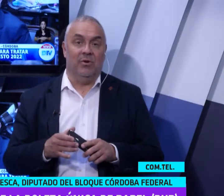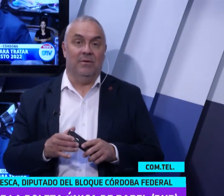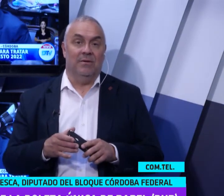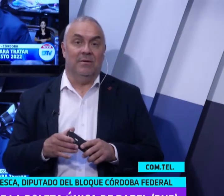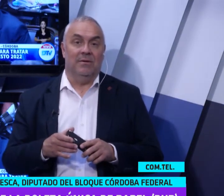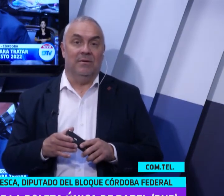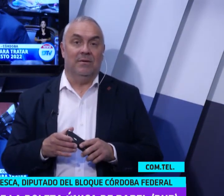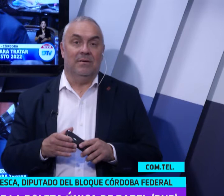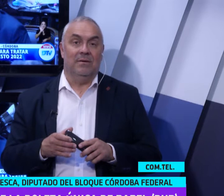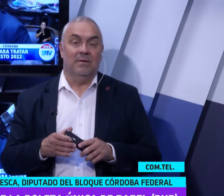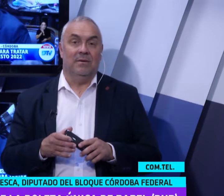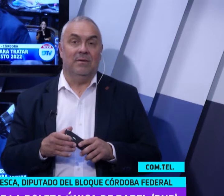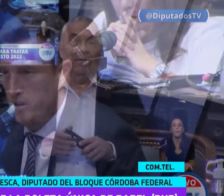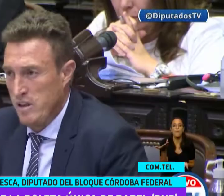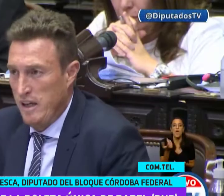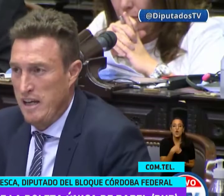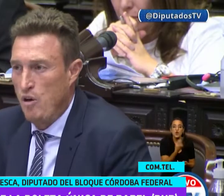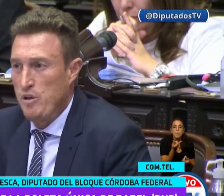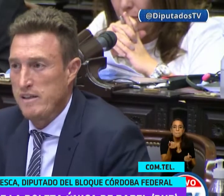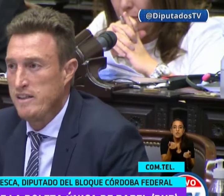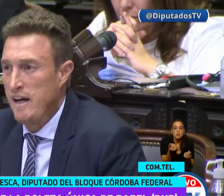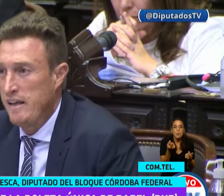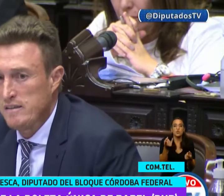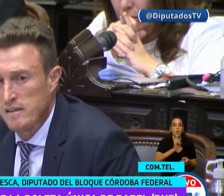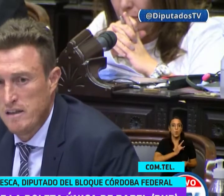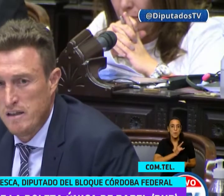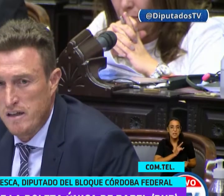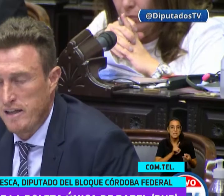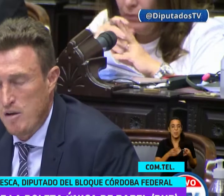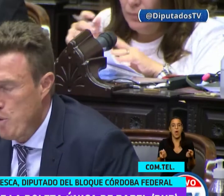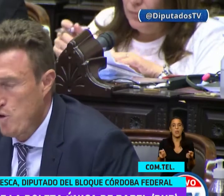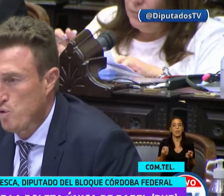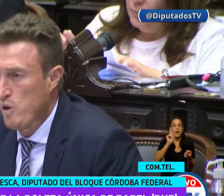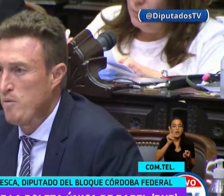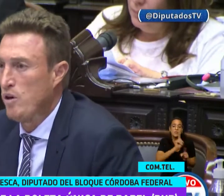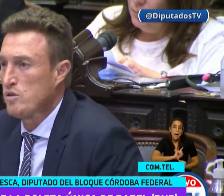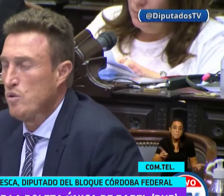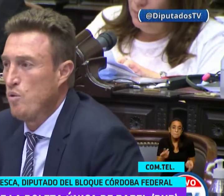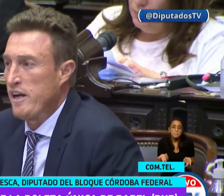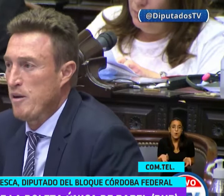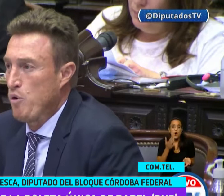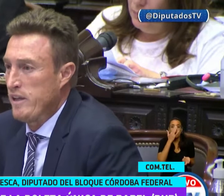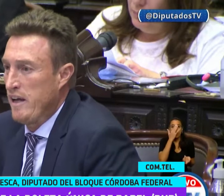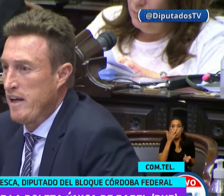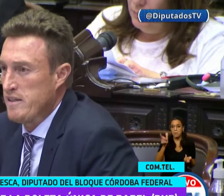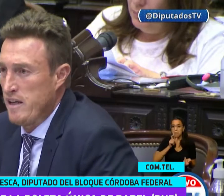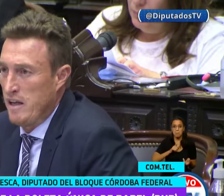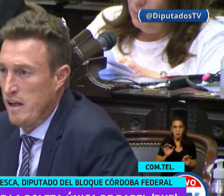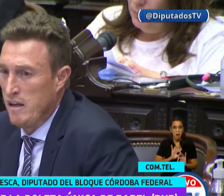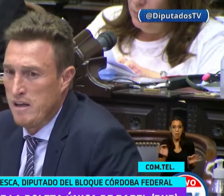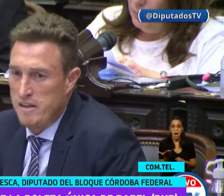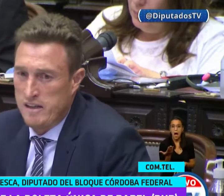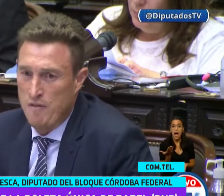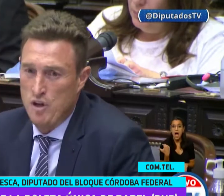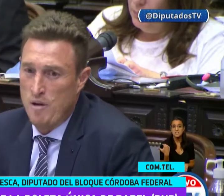oficialismo? Mira, yo creo que como todas las cosas, los cambios no son fáciles. Uno muchas veces